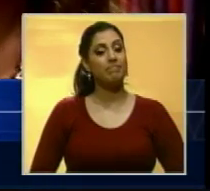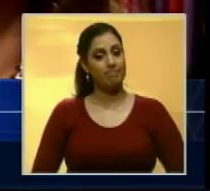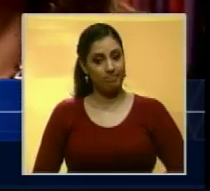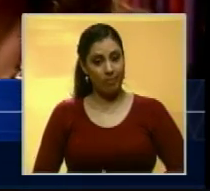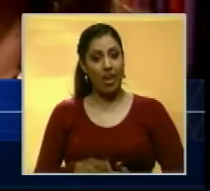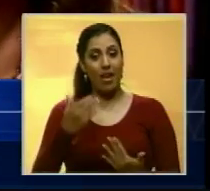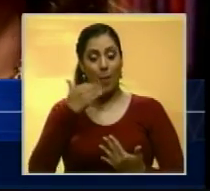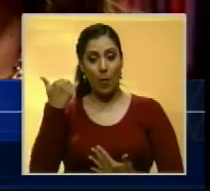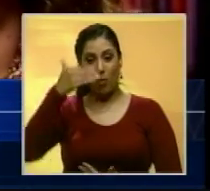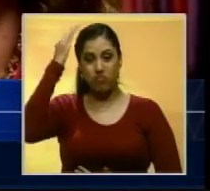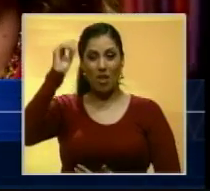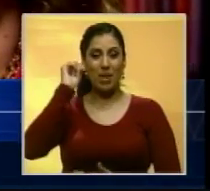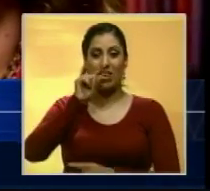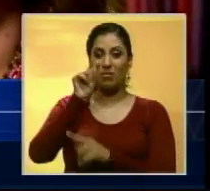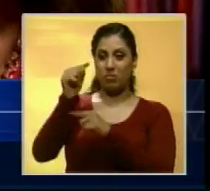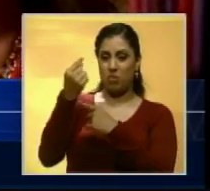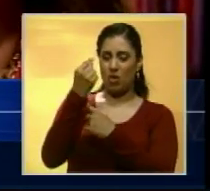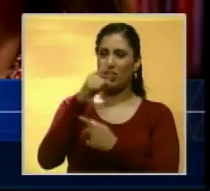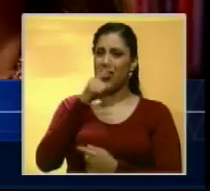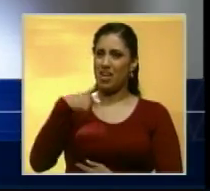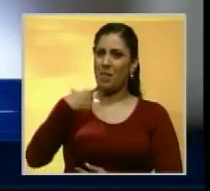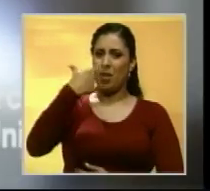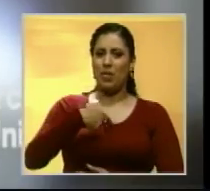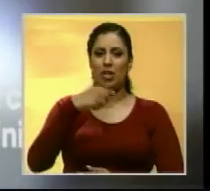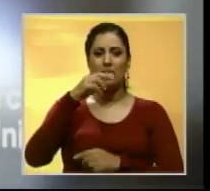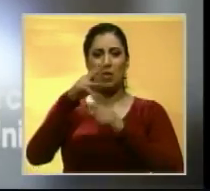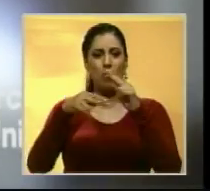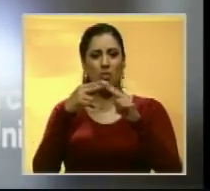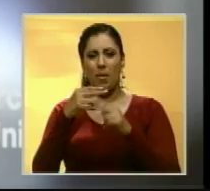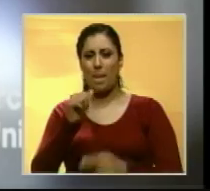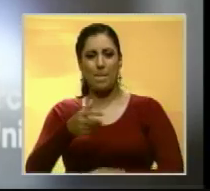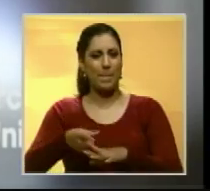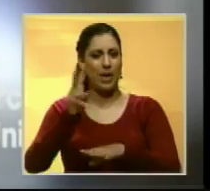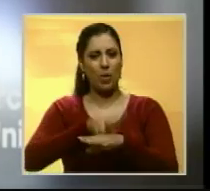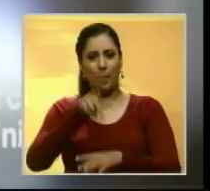Recientemente Trump la señaló como la peor concursante del Miss Universo.